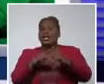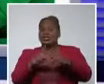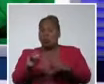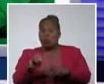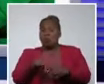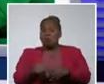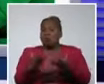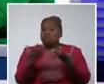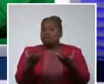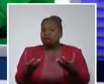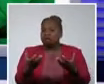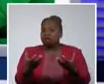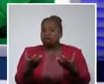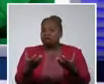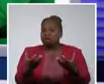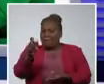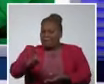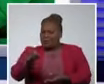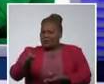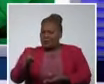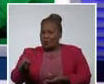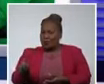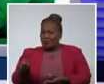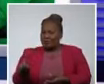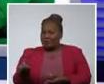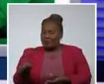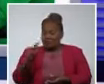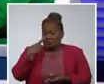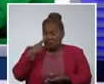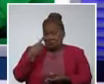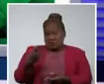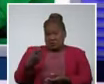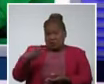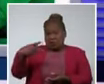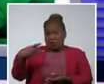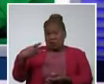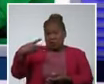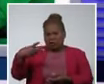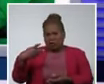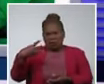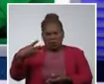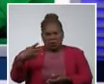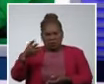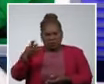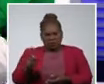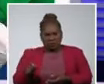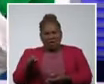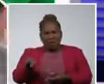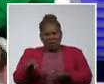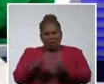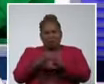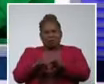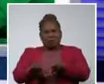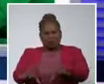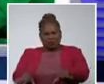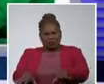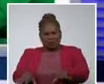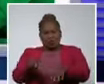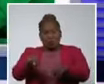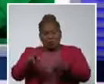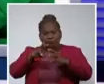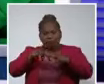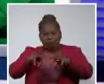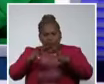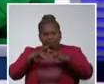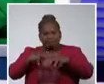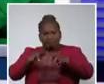cuando tú detectas un caso determinado en estos lugares, que se ha producido una transmisión, cuando tú estudias todo el